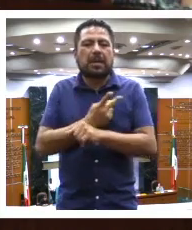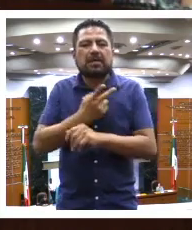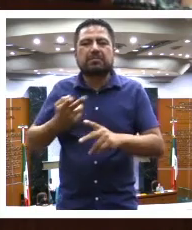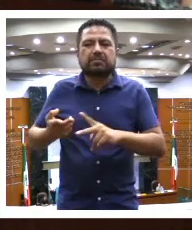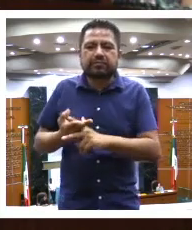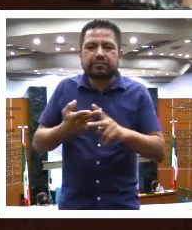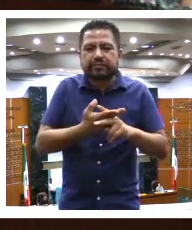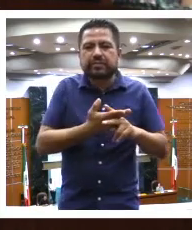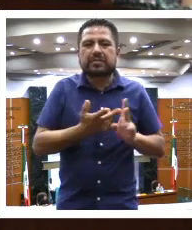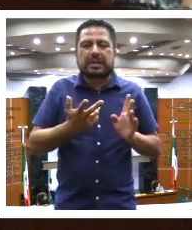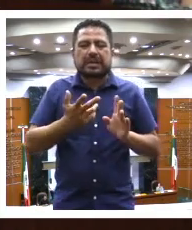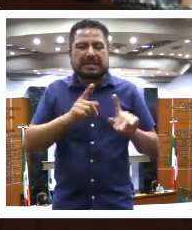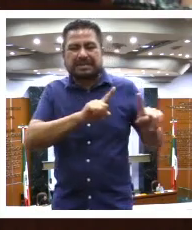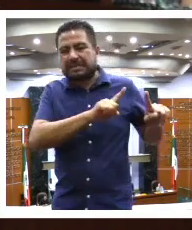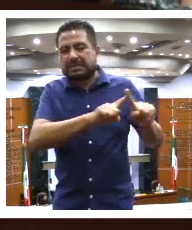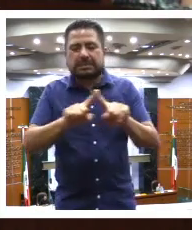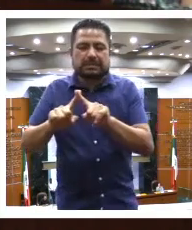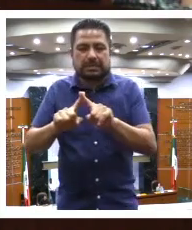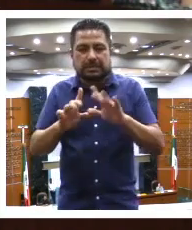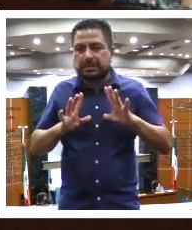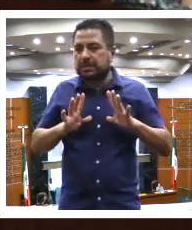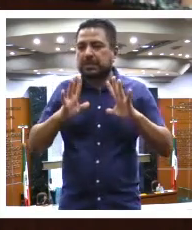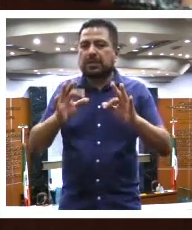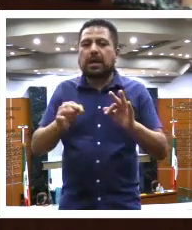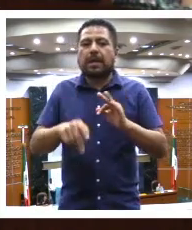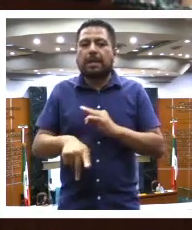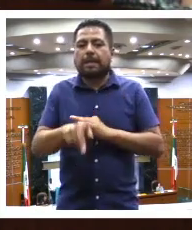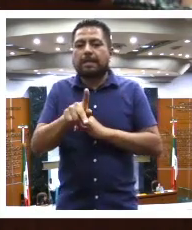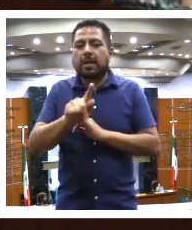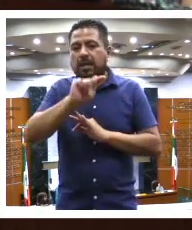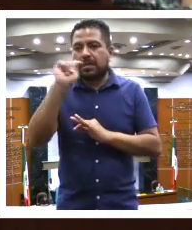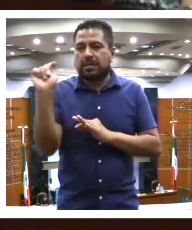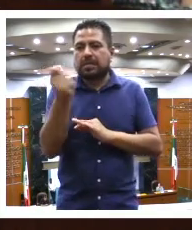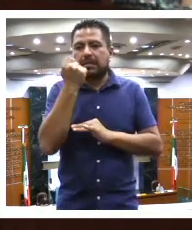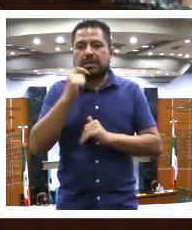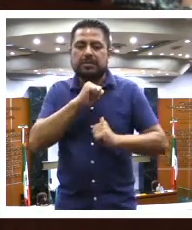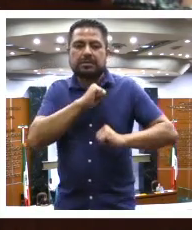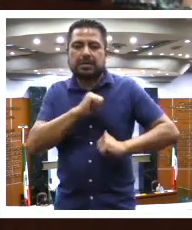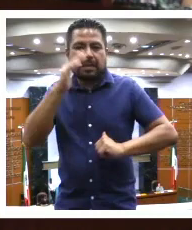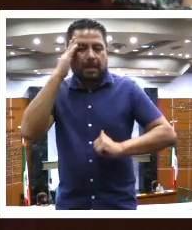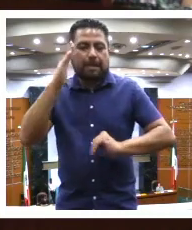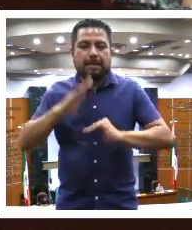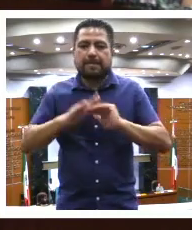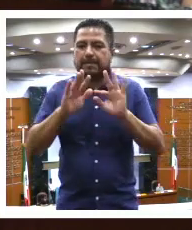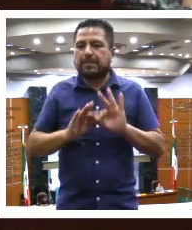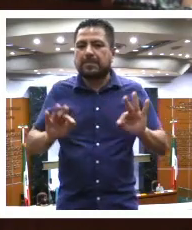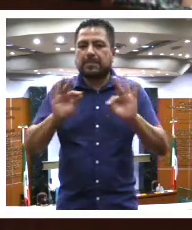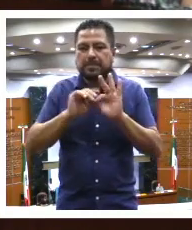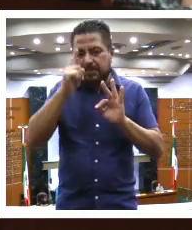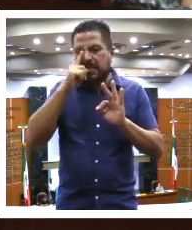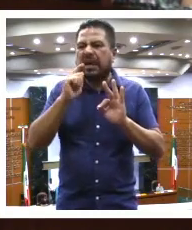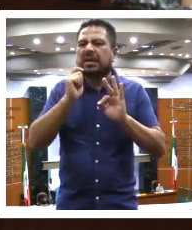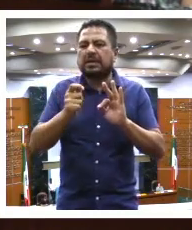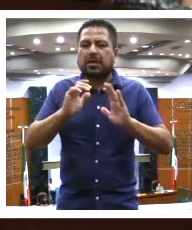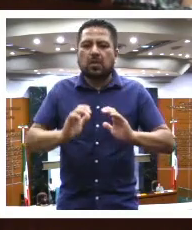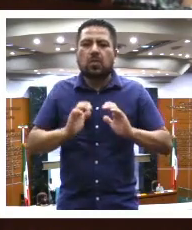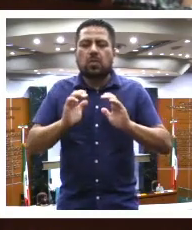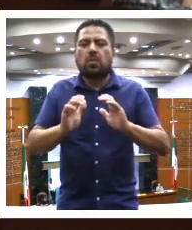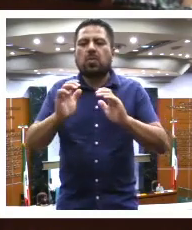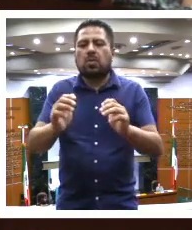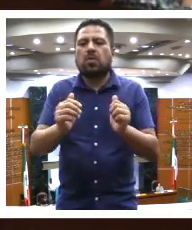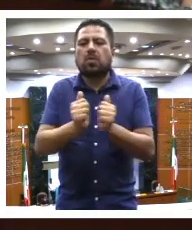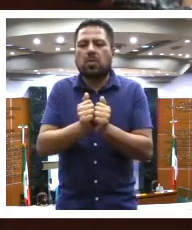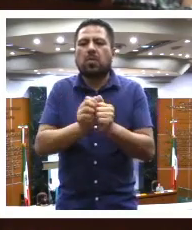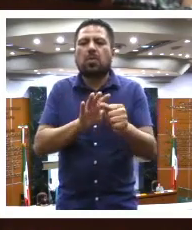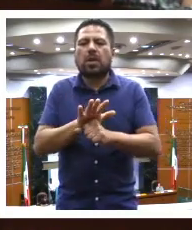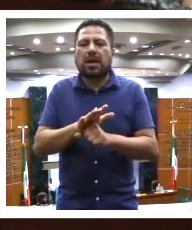los factores son múltiples pero sin lugar a duda la tecnología juega un rol muy importante para la prevención de delitos a través